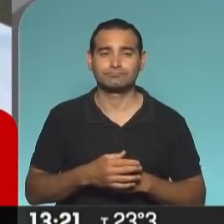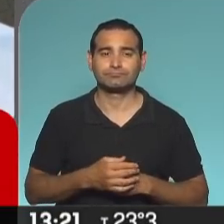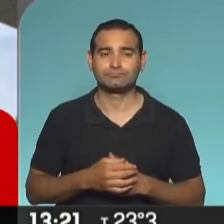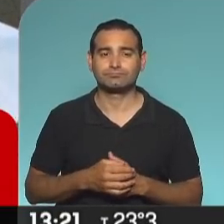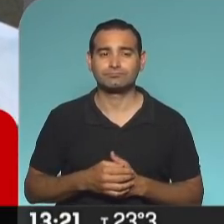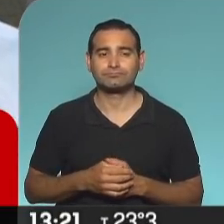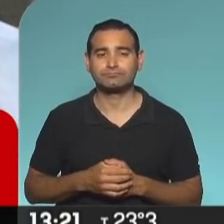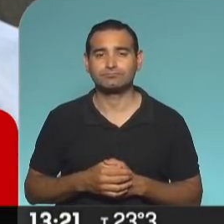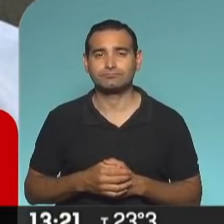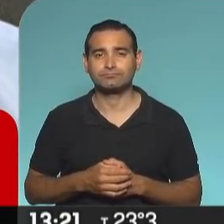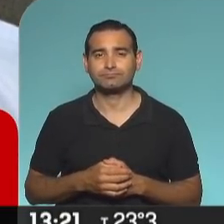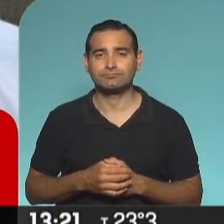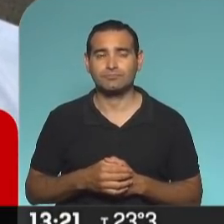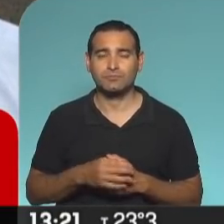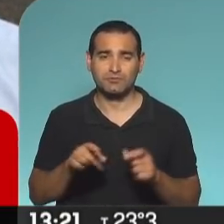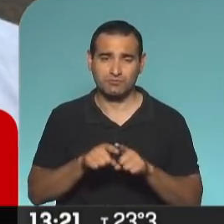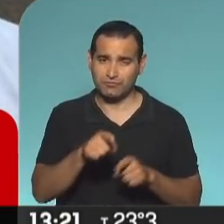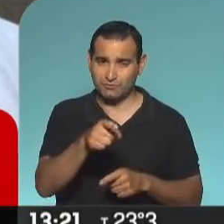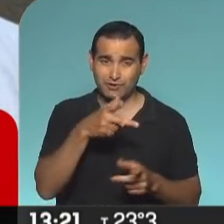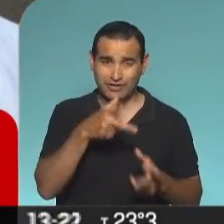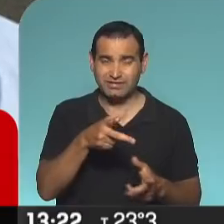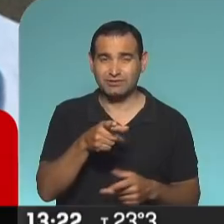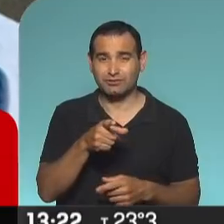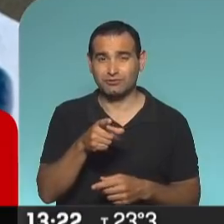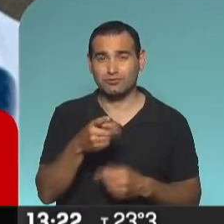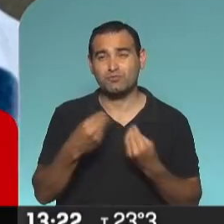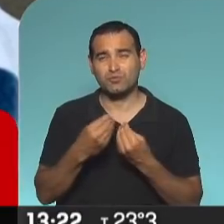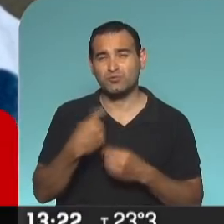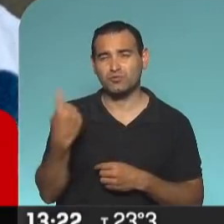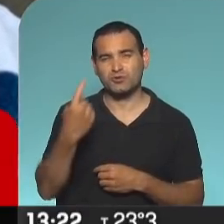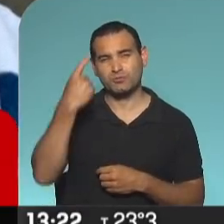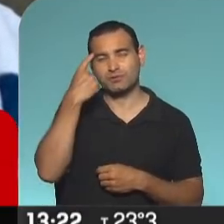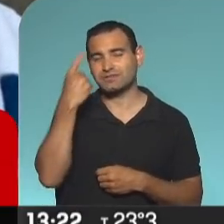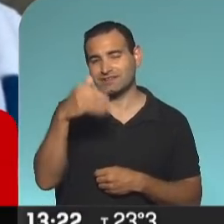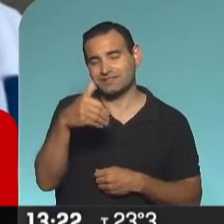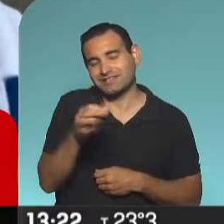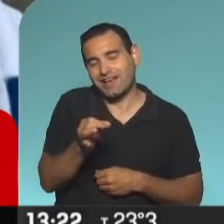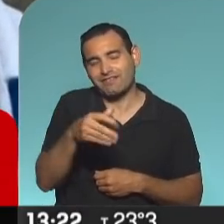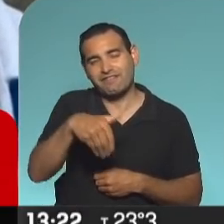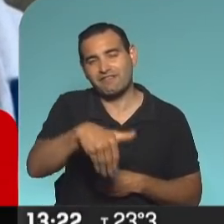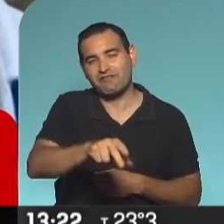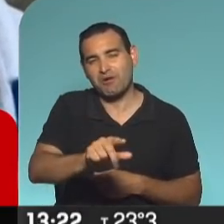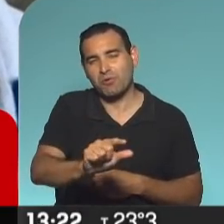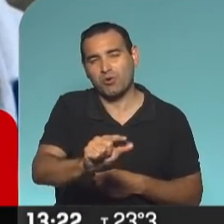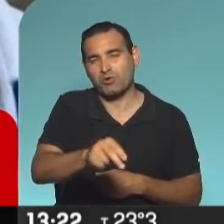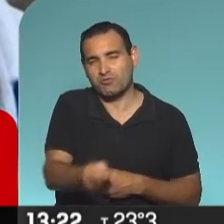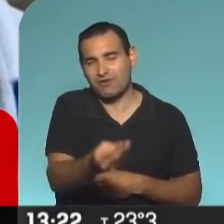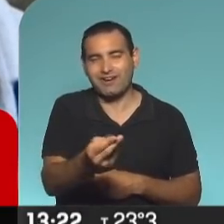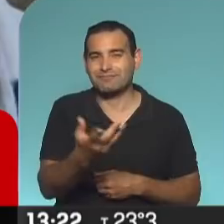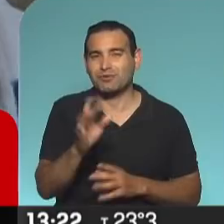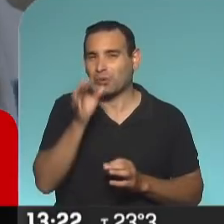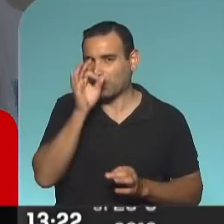quizás muchos creíamos que faltaba poco, nunca lo